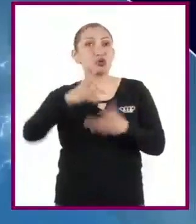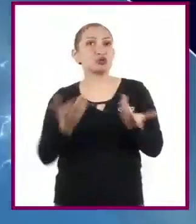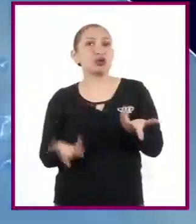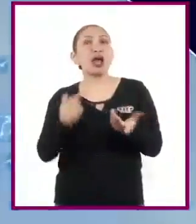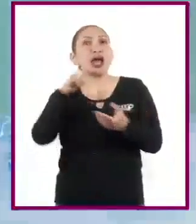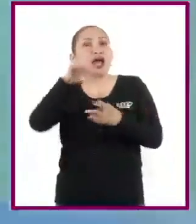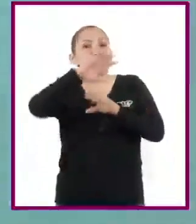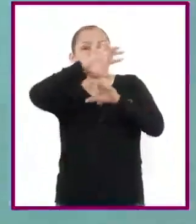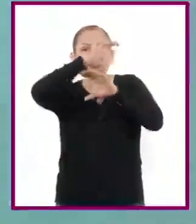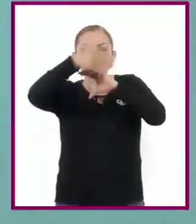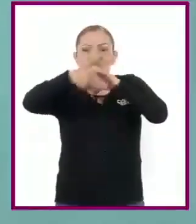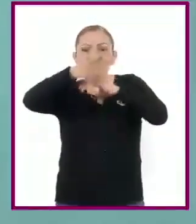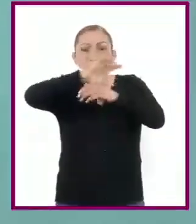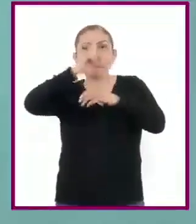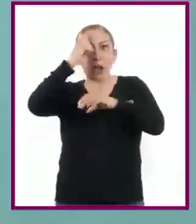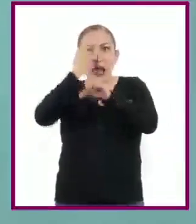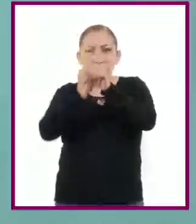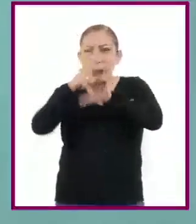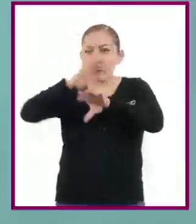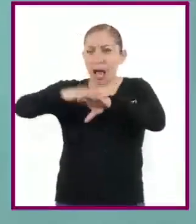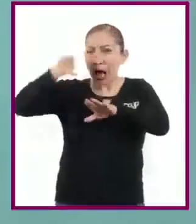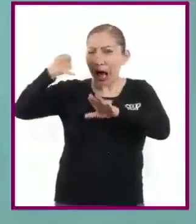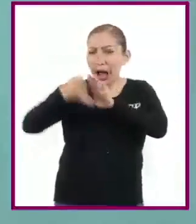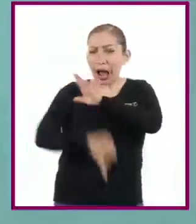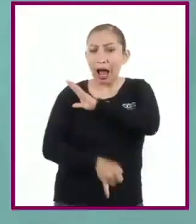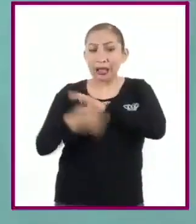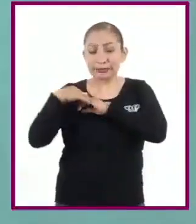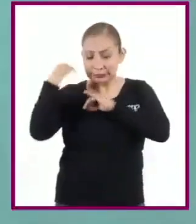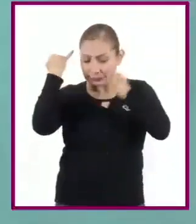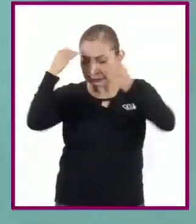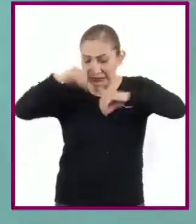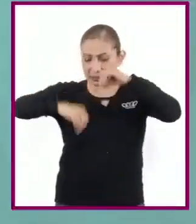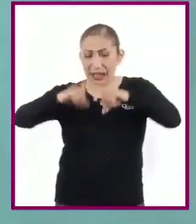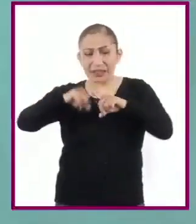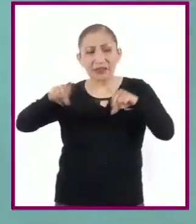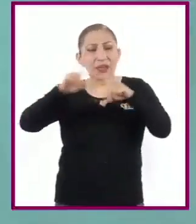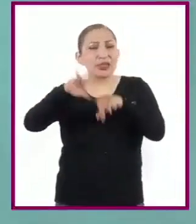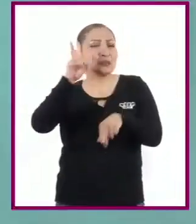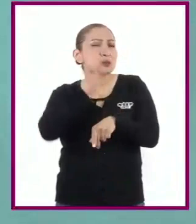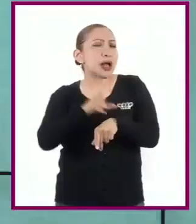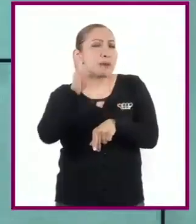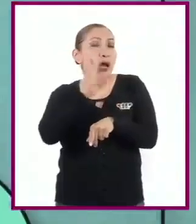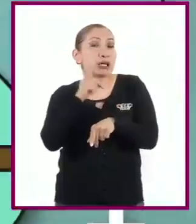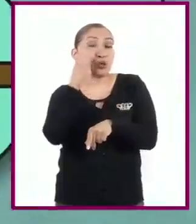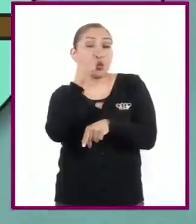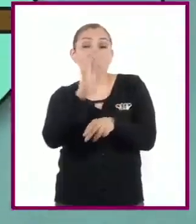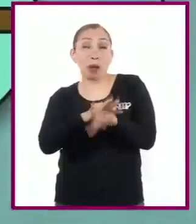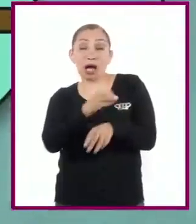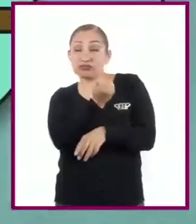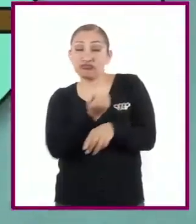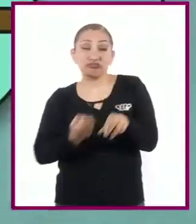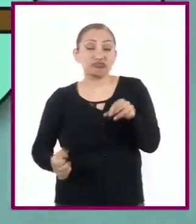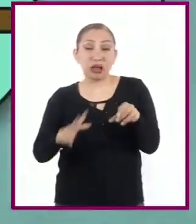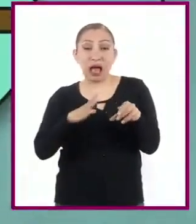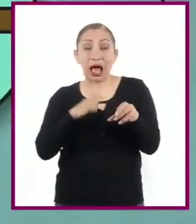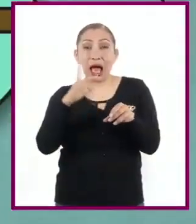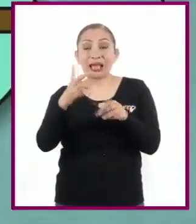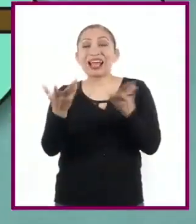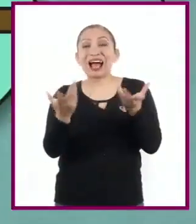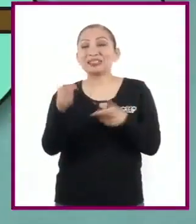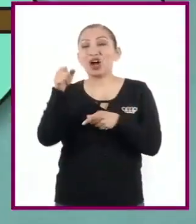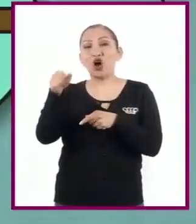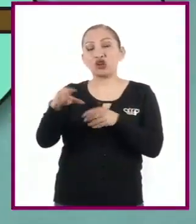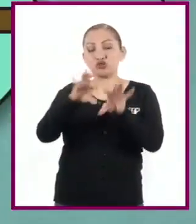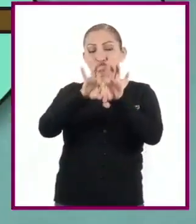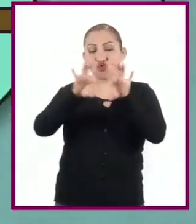en la atmósfera. Para indagar más en esto, se diseñaron varios experimentos y entre los más famosos se encontraron los realizados